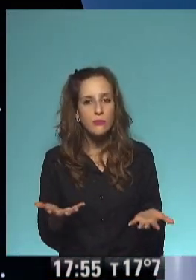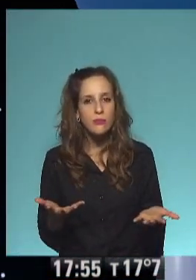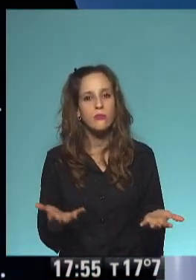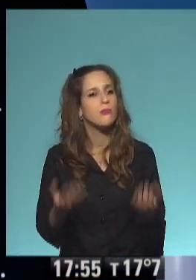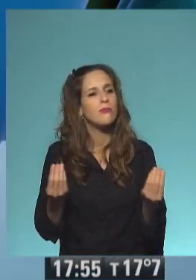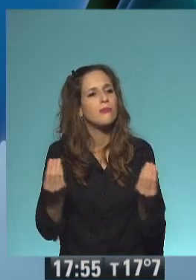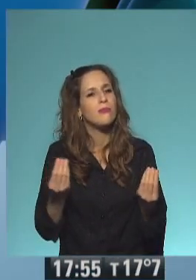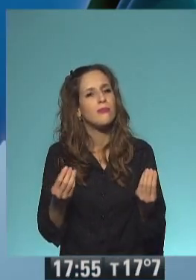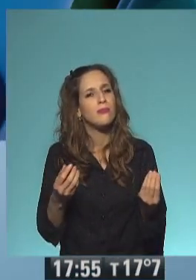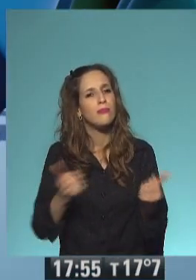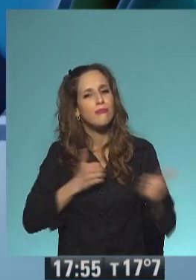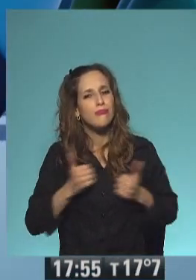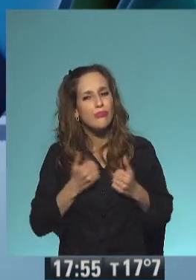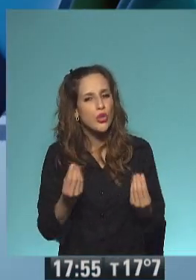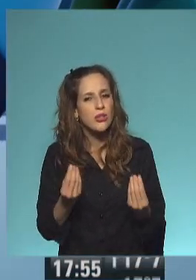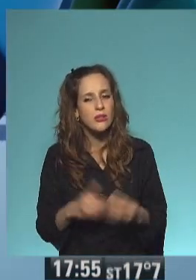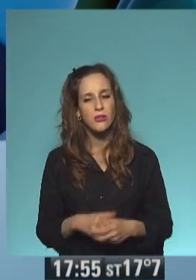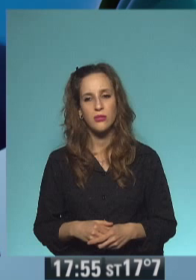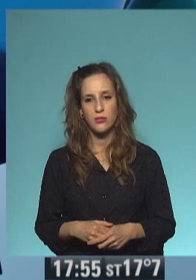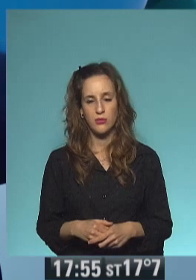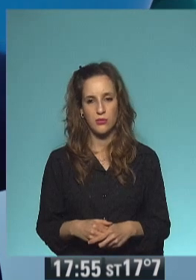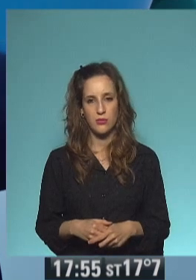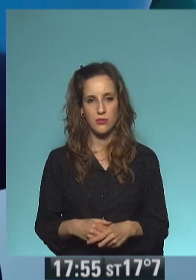¿De qué corremos?